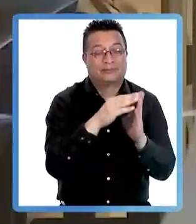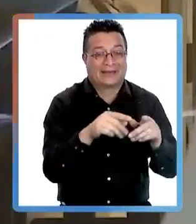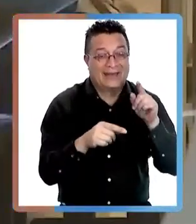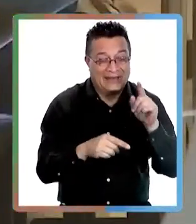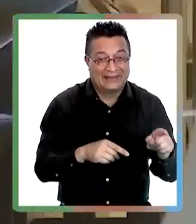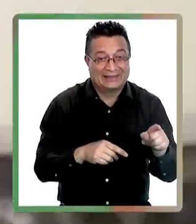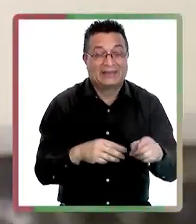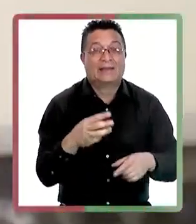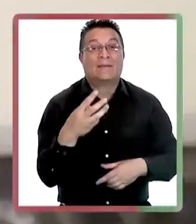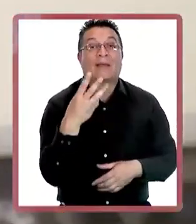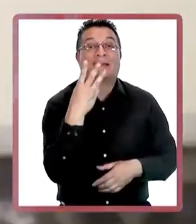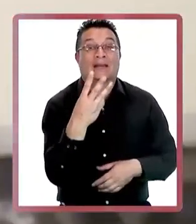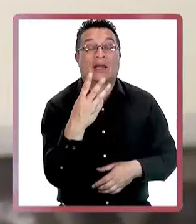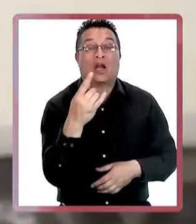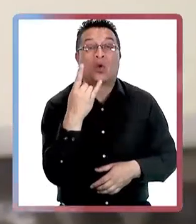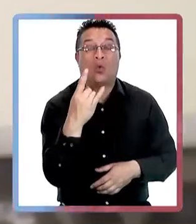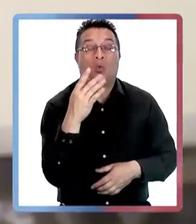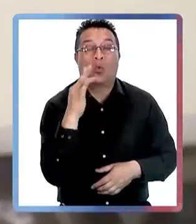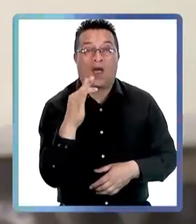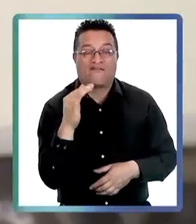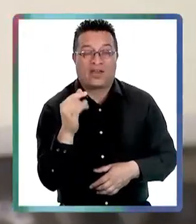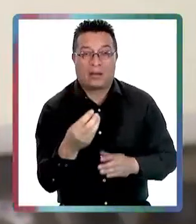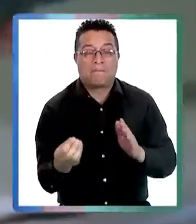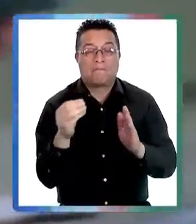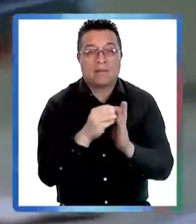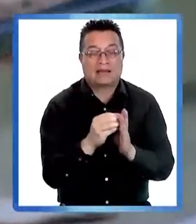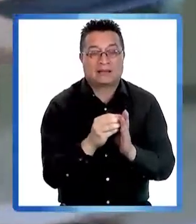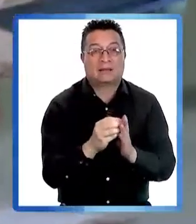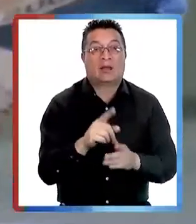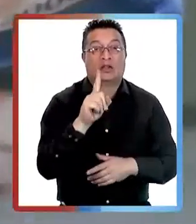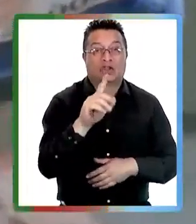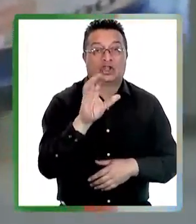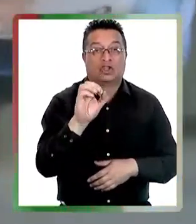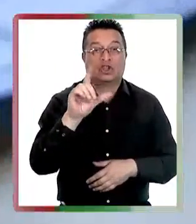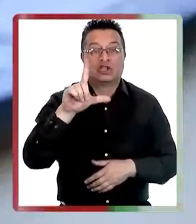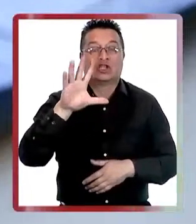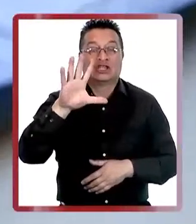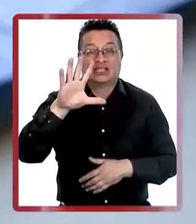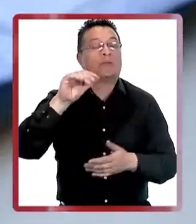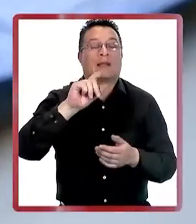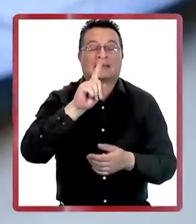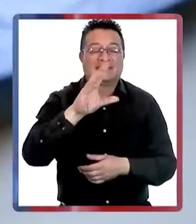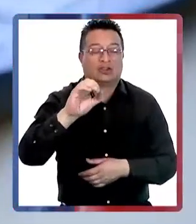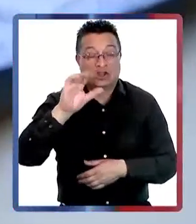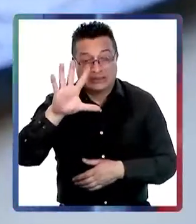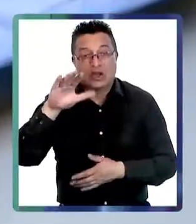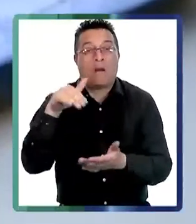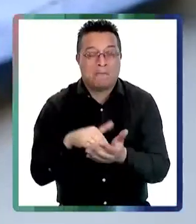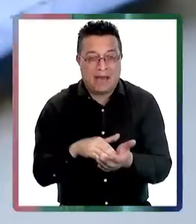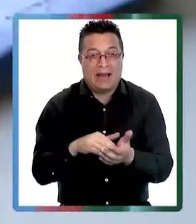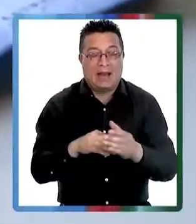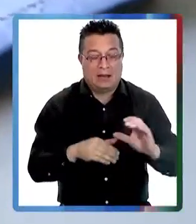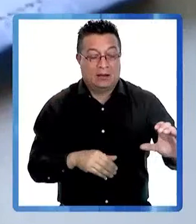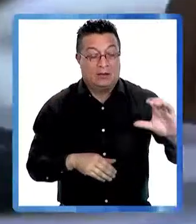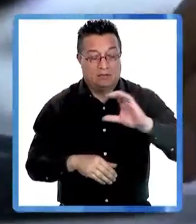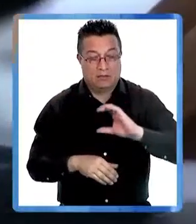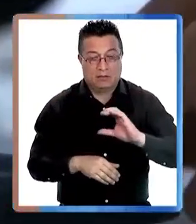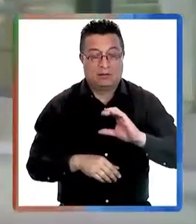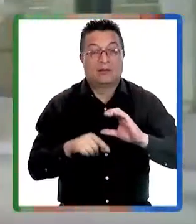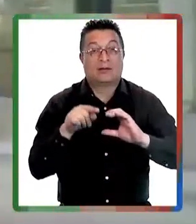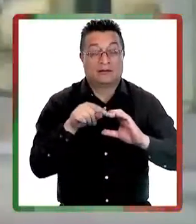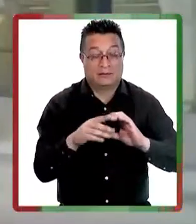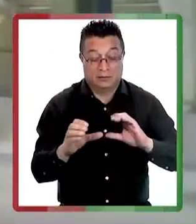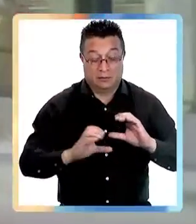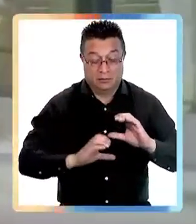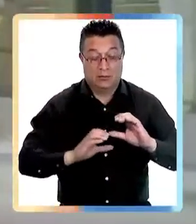ese concepto 3 UFs adicionales, o sea, 105.000 pesos. Por lo tanto, ese profesor va a